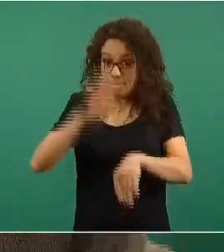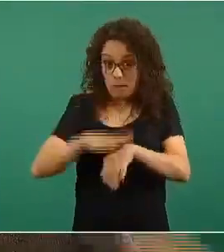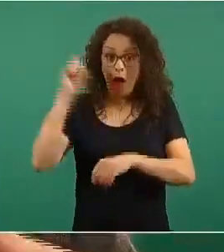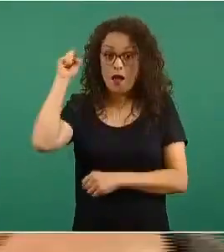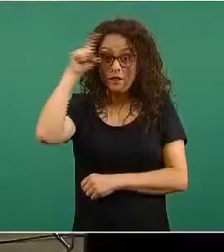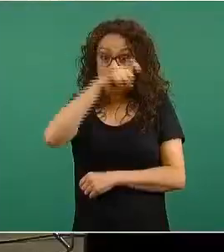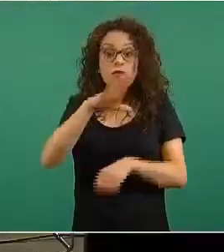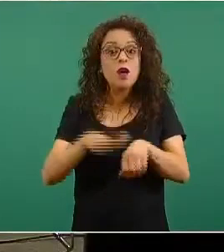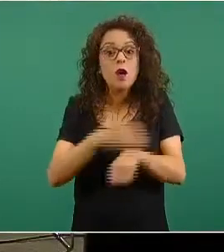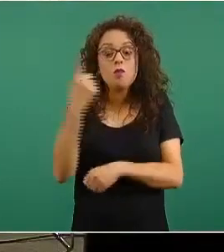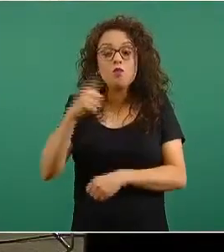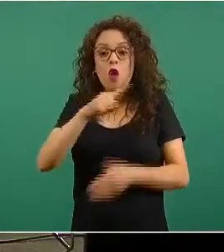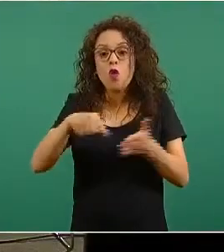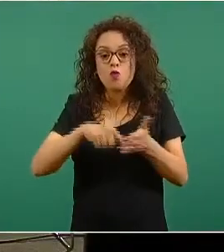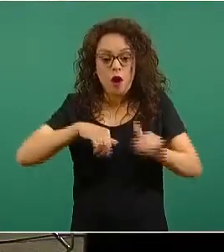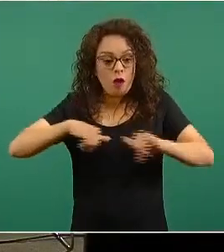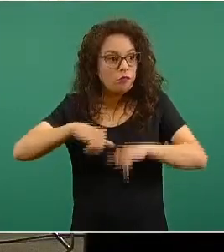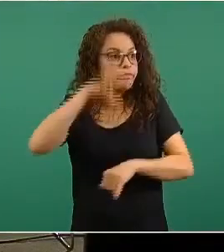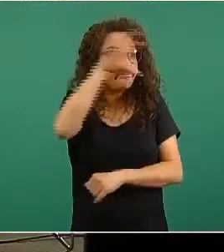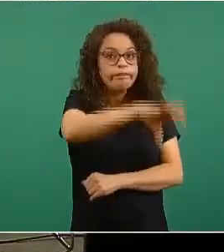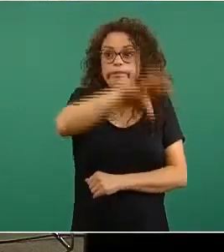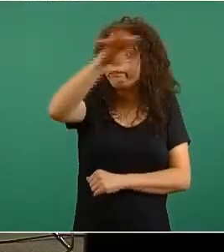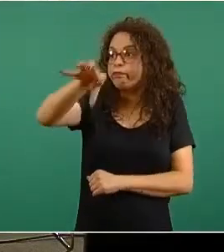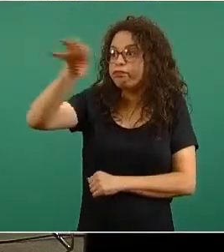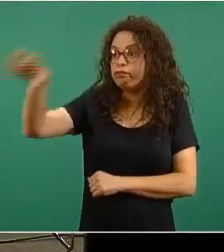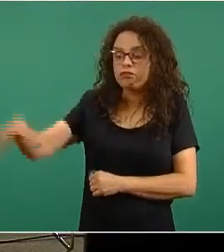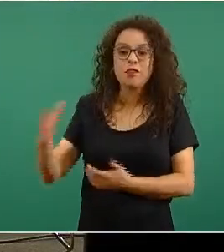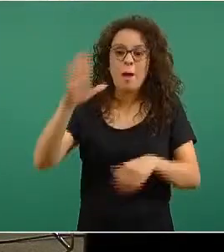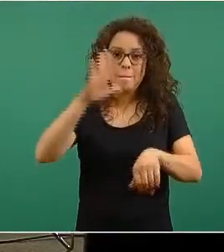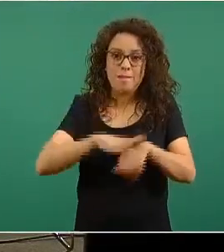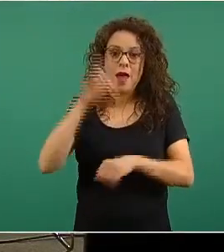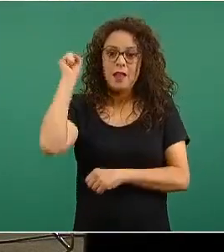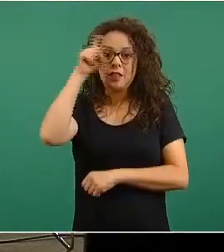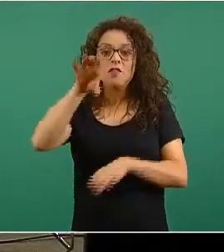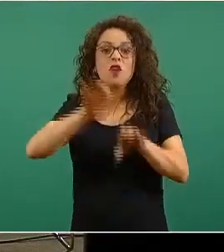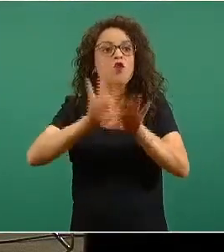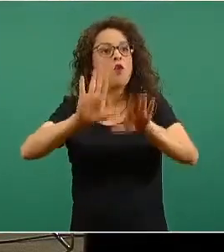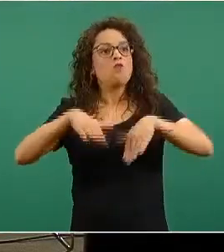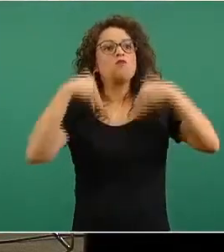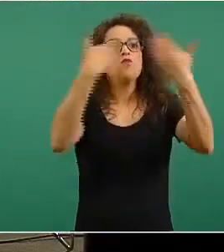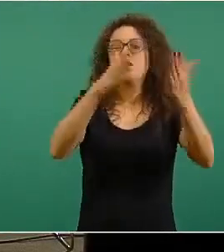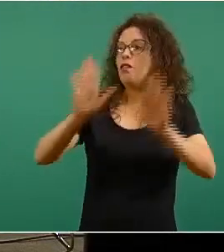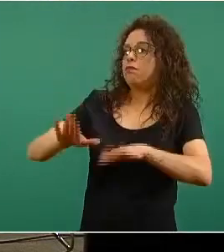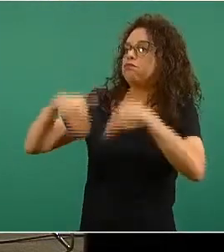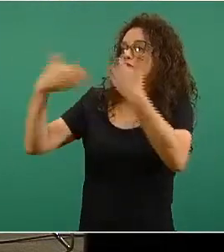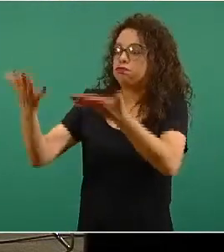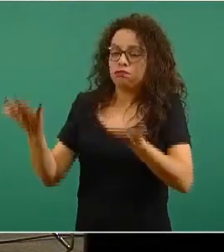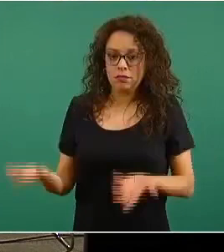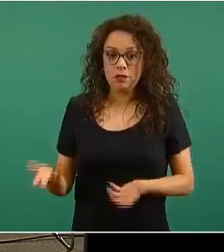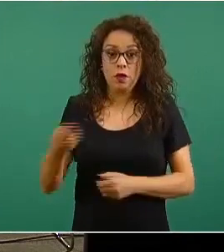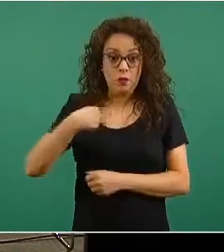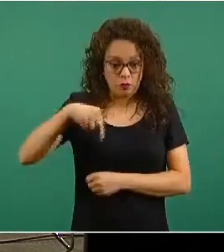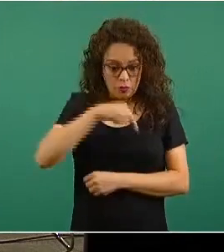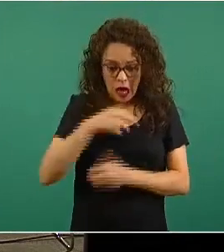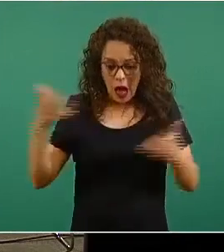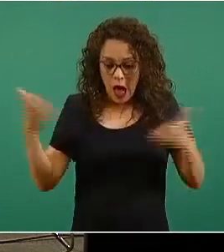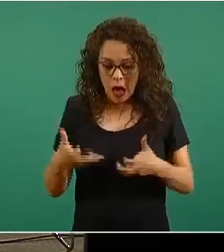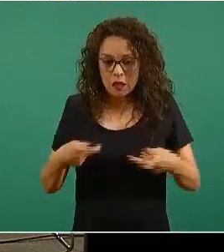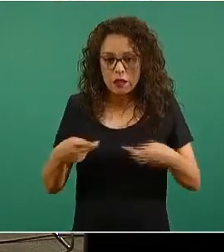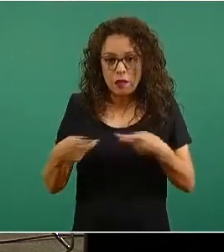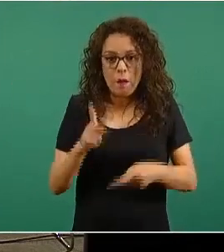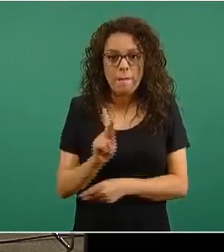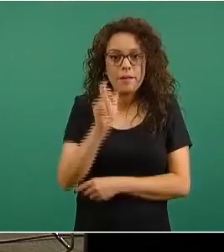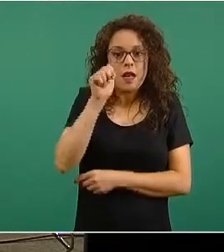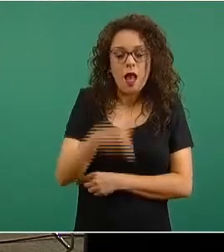apartadas, las vías de comunicación son más limitadas. El operativo fue diseñado para tener una intervención